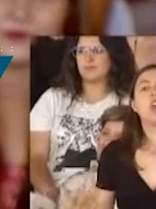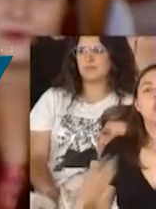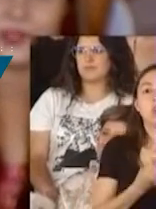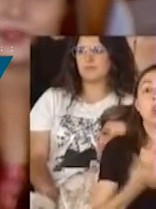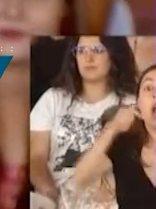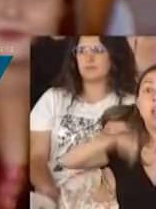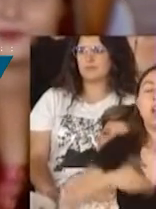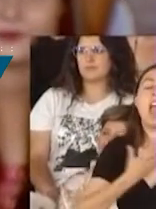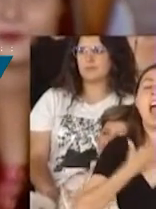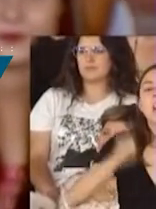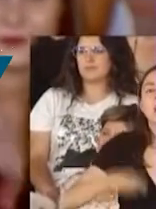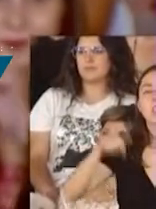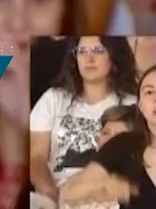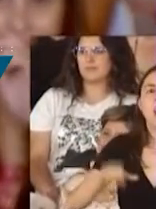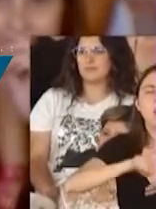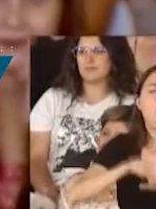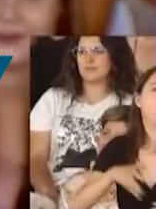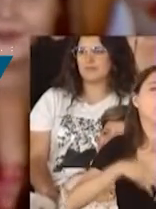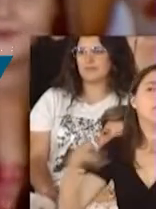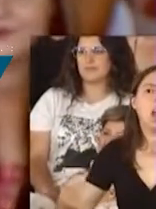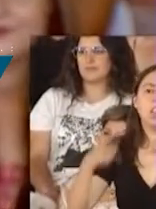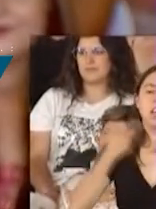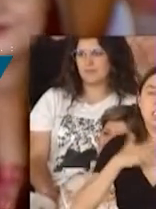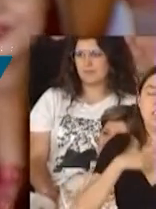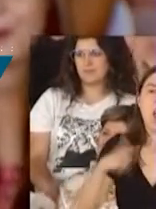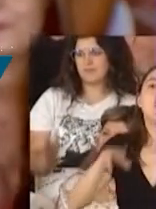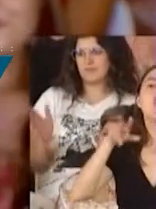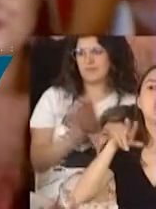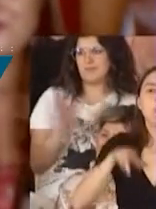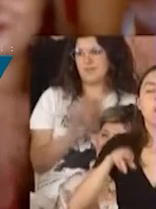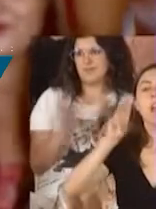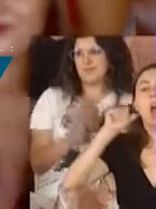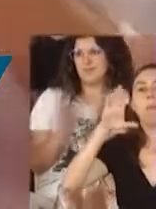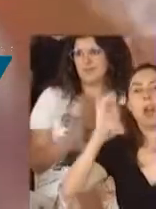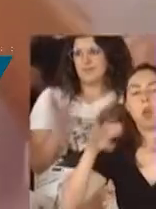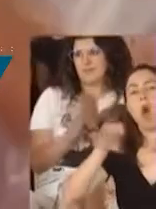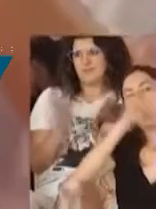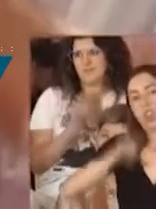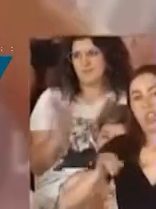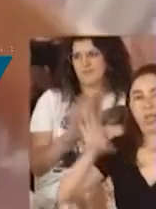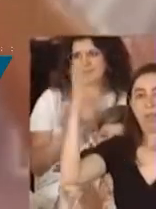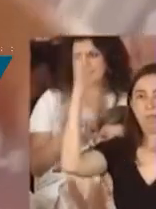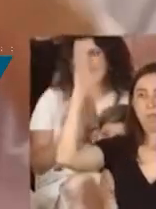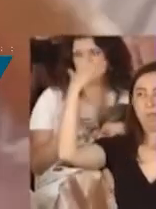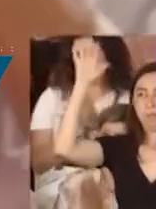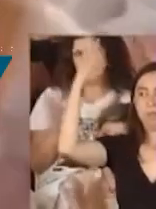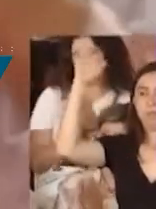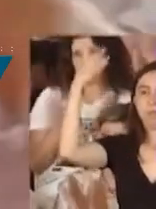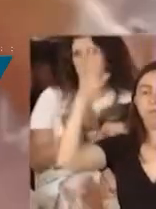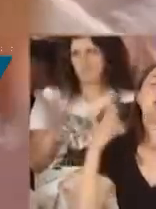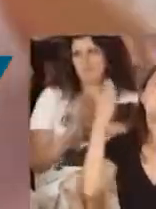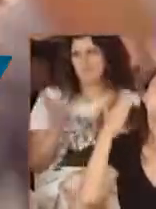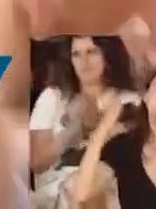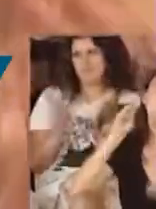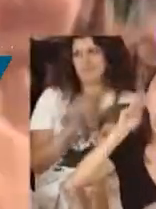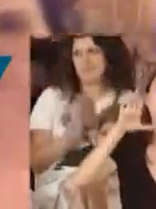los partidos políticos. Por ejemplo, esta medida electoralista del tren, yo vivo fuera de Valencia y casi todos los días cojo el